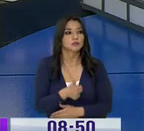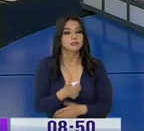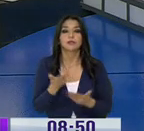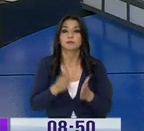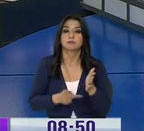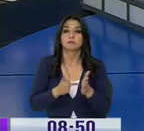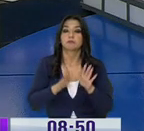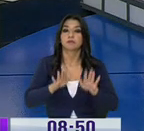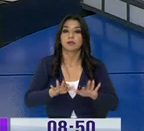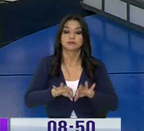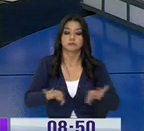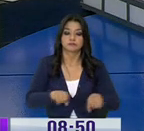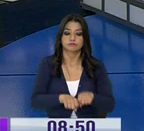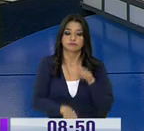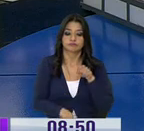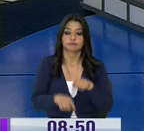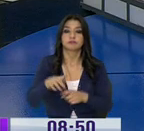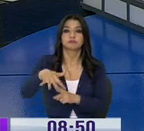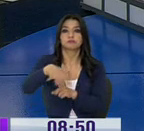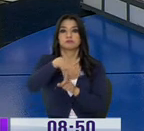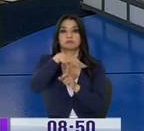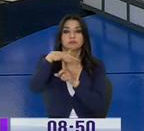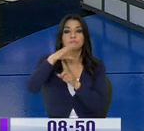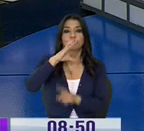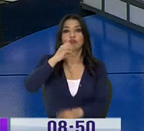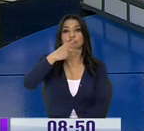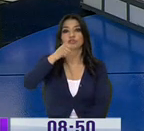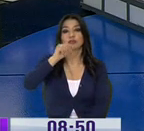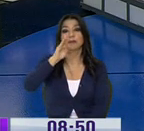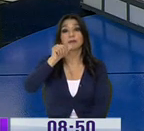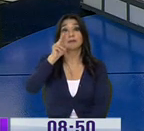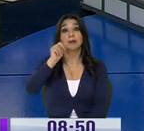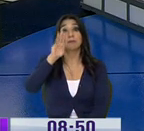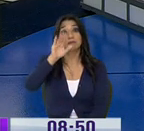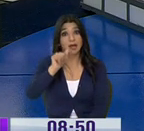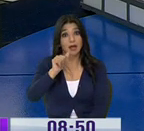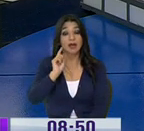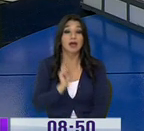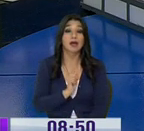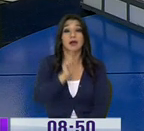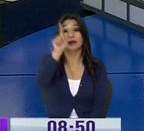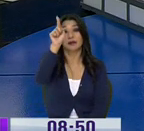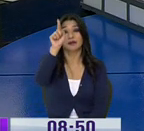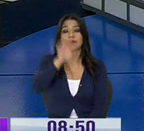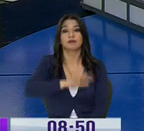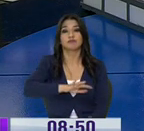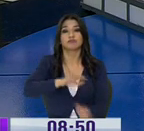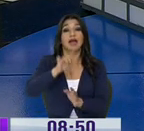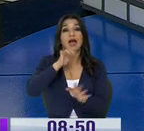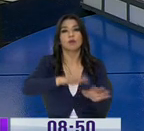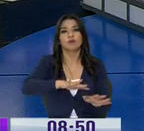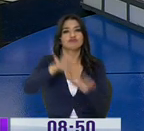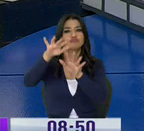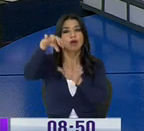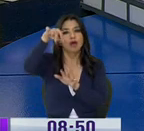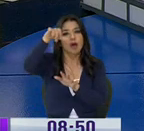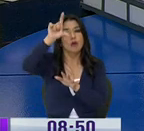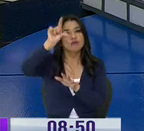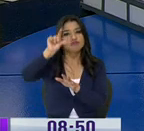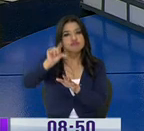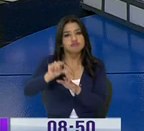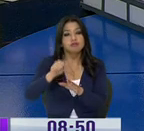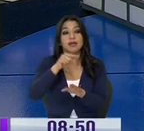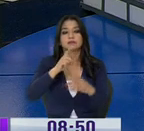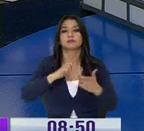pasando con las fugas de agua, los parques. Y en el sector de Cochabamba el problema es que están arriba, arriba. Entonces, ¿la presión? La presión de agua es la